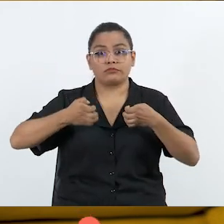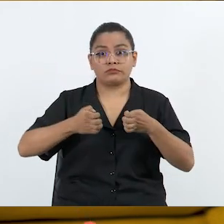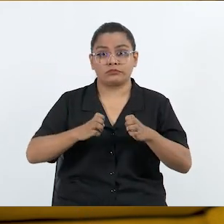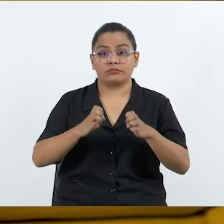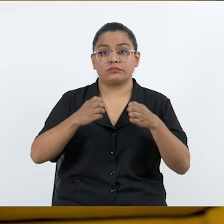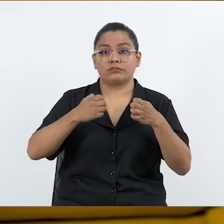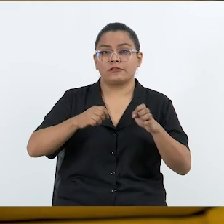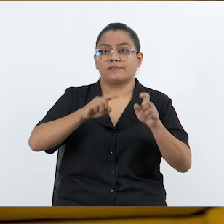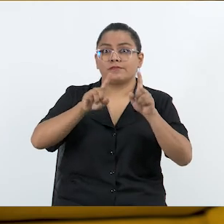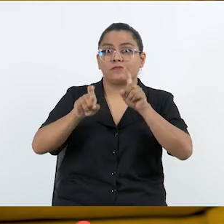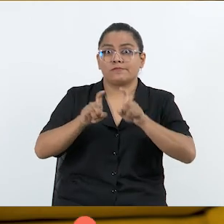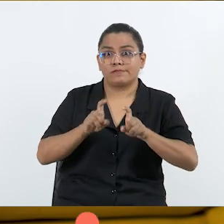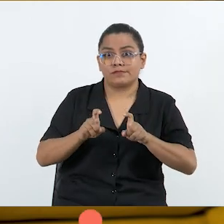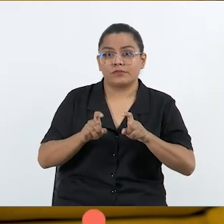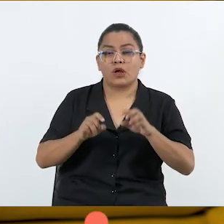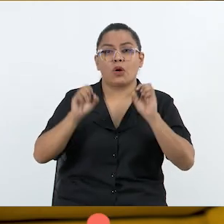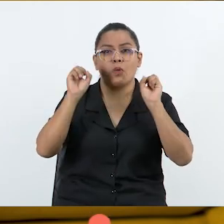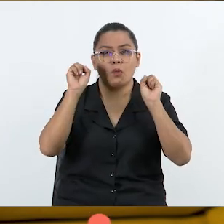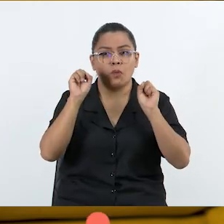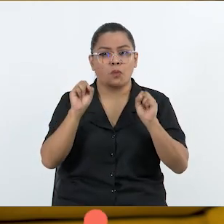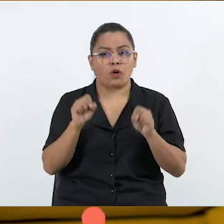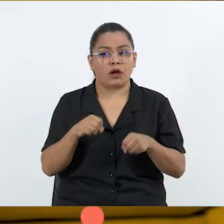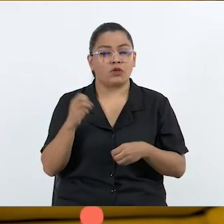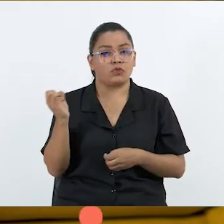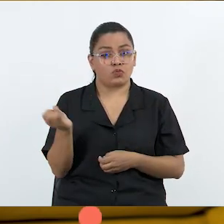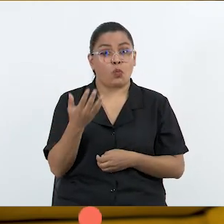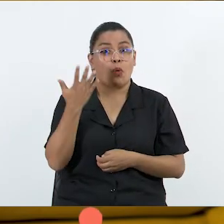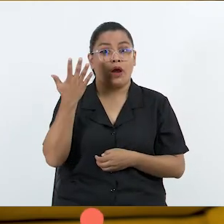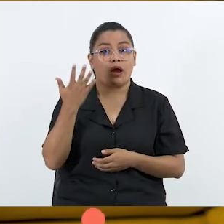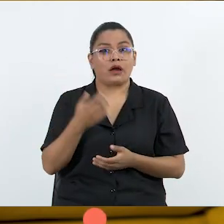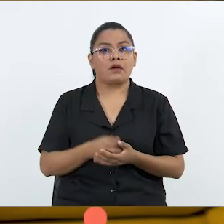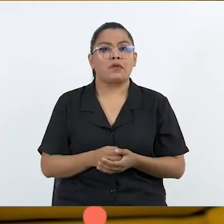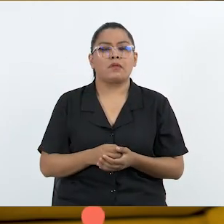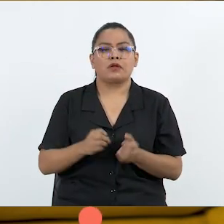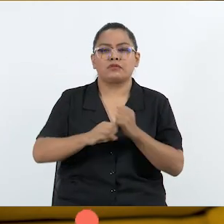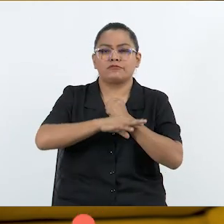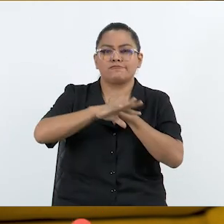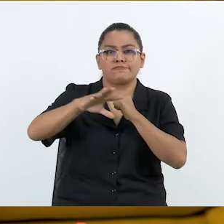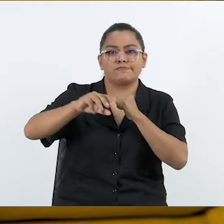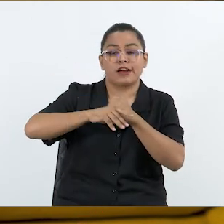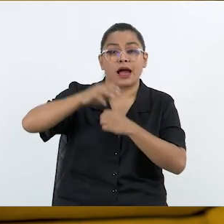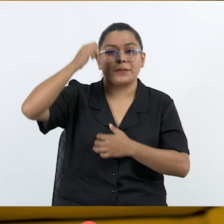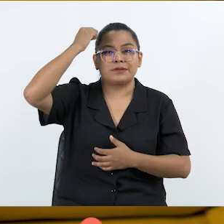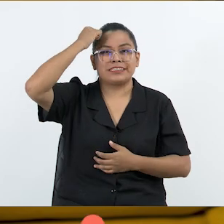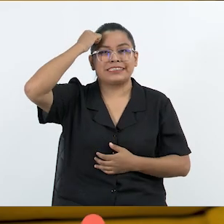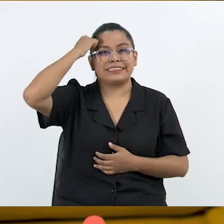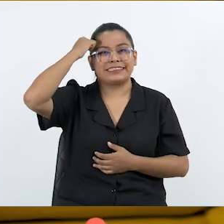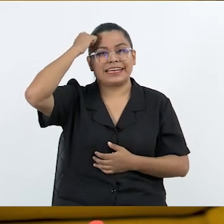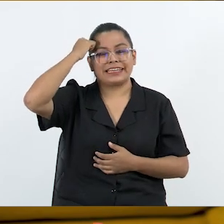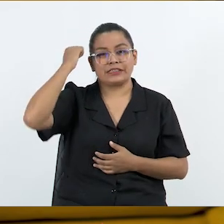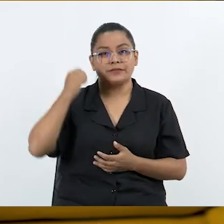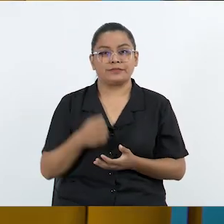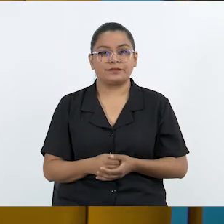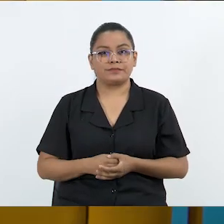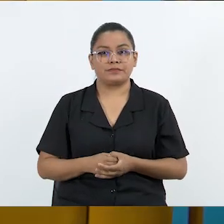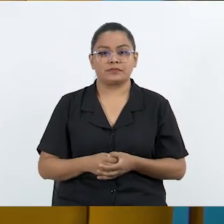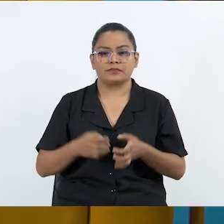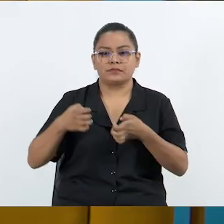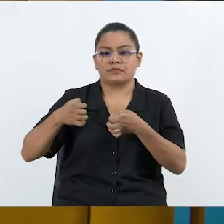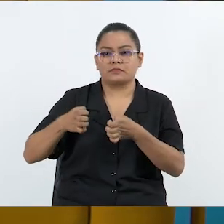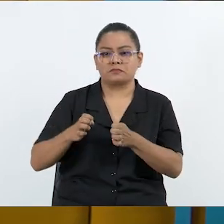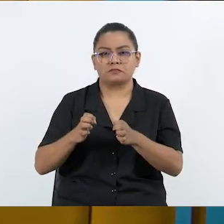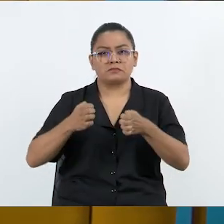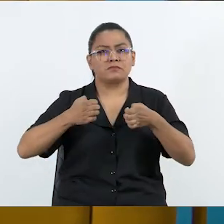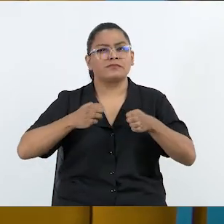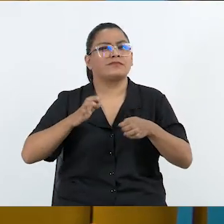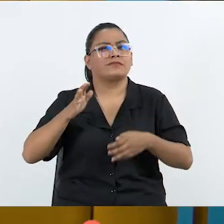estrategia, la formulación de preguntas, que puede resultar innovadora a la hora de promover el aprendizaje.